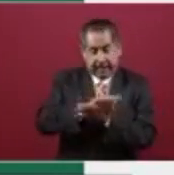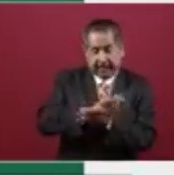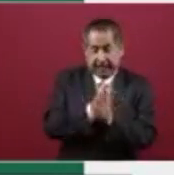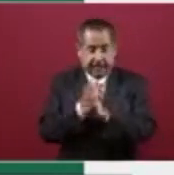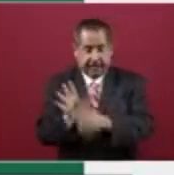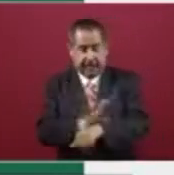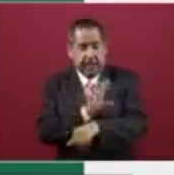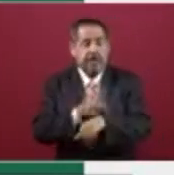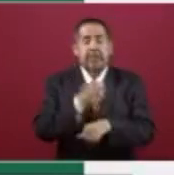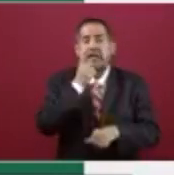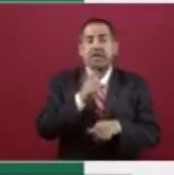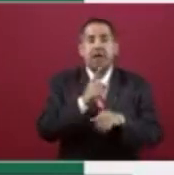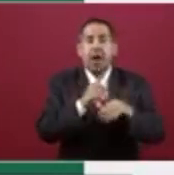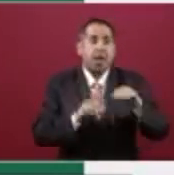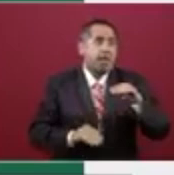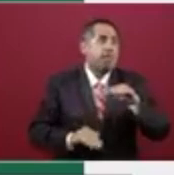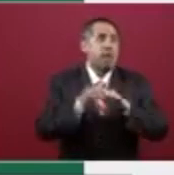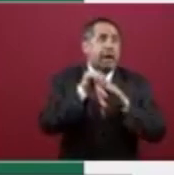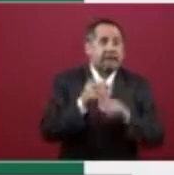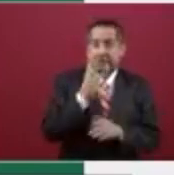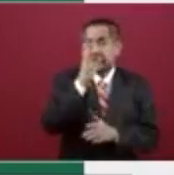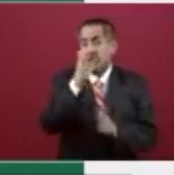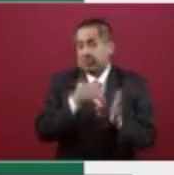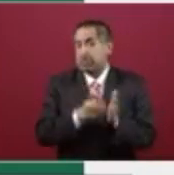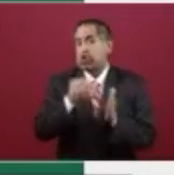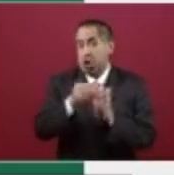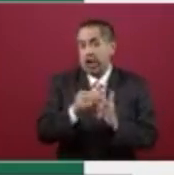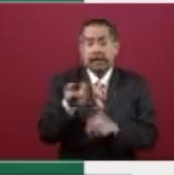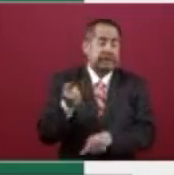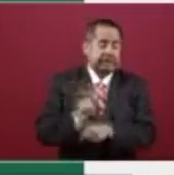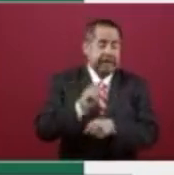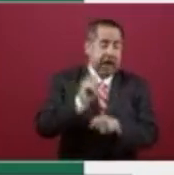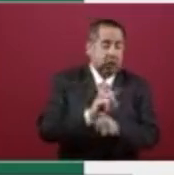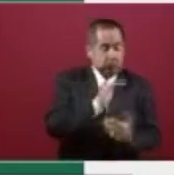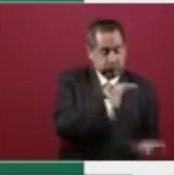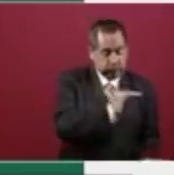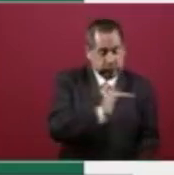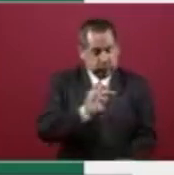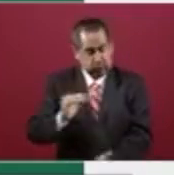iba a llegar a 3 millones de barriles diarios.